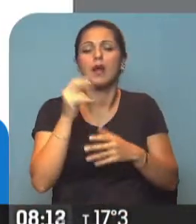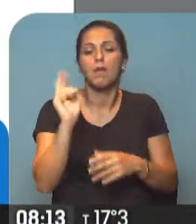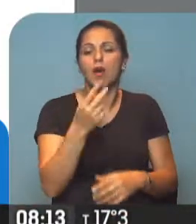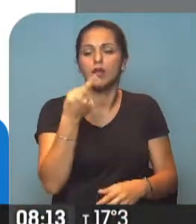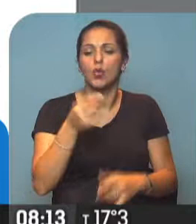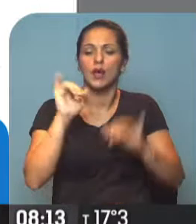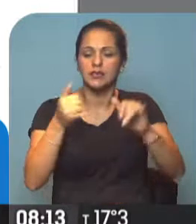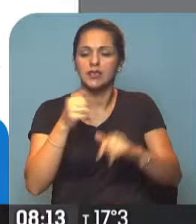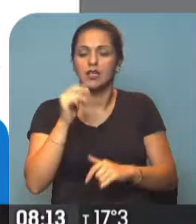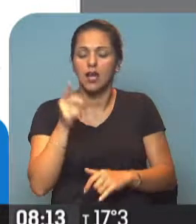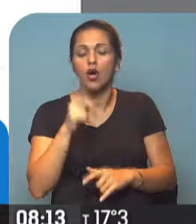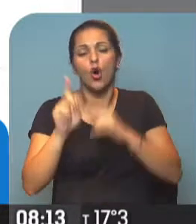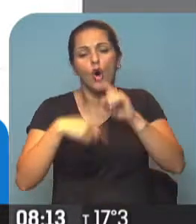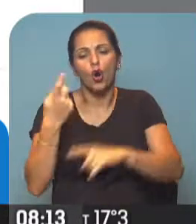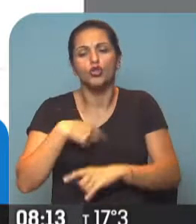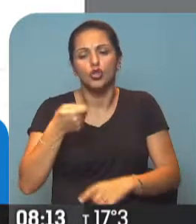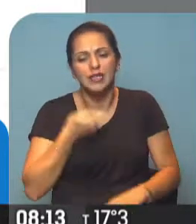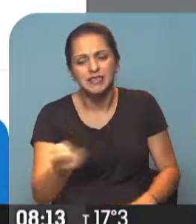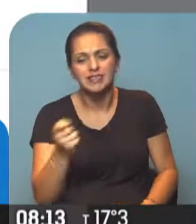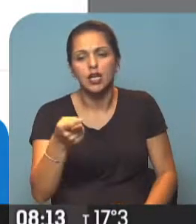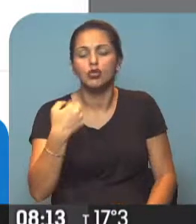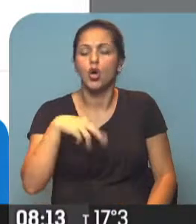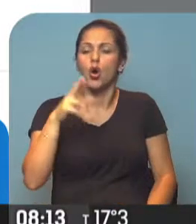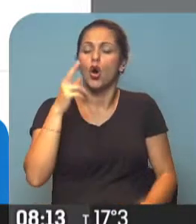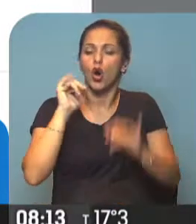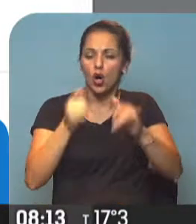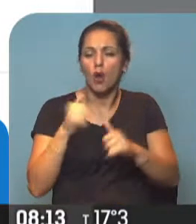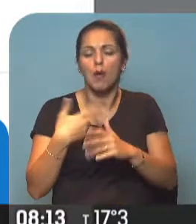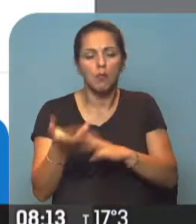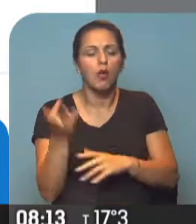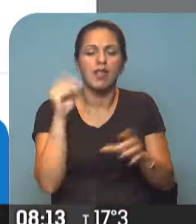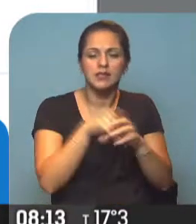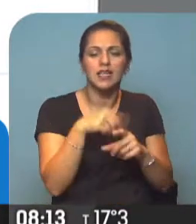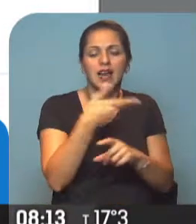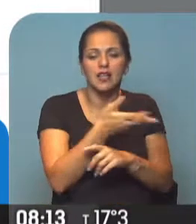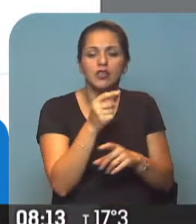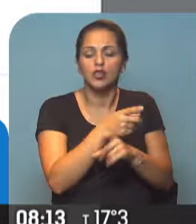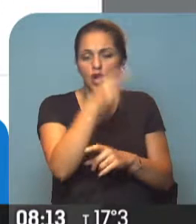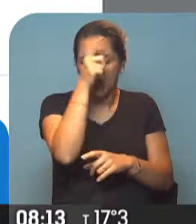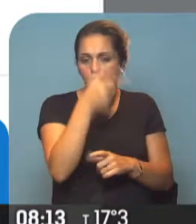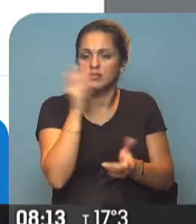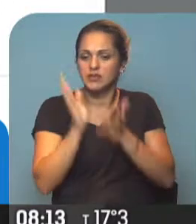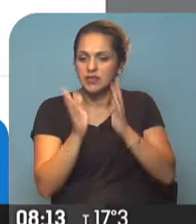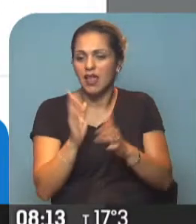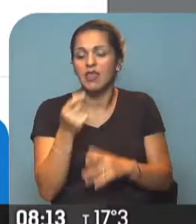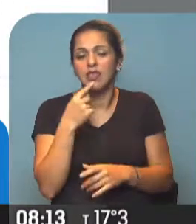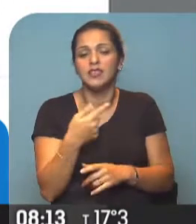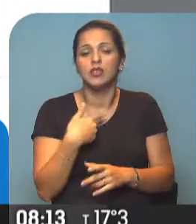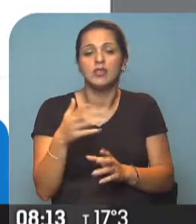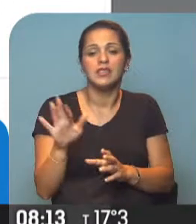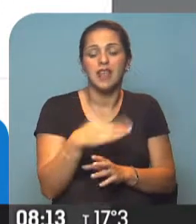adolescente. Otro homicidio de un joven que puede entrar en la cuenta de la policía militar. Melo estaba saliendo